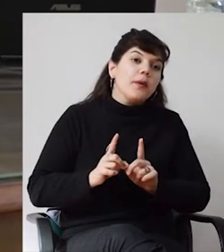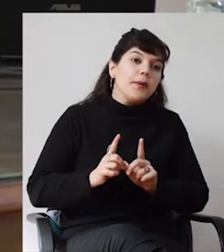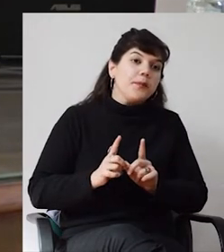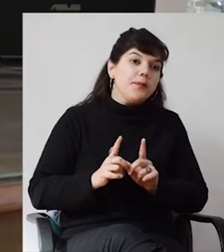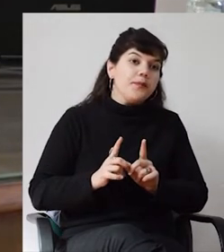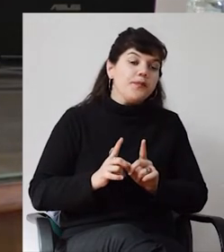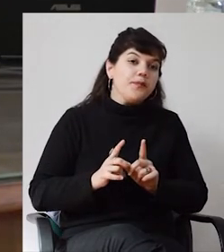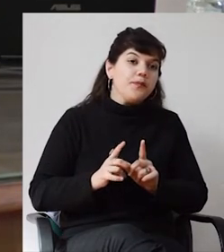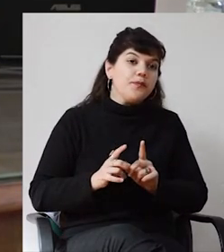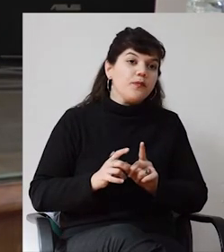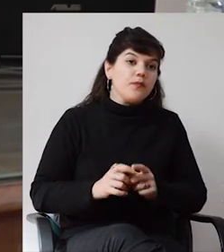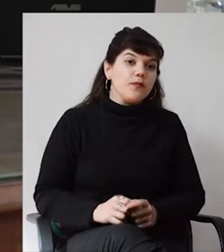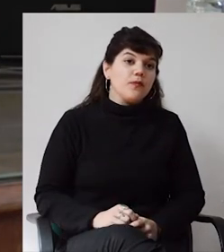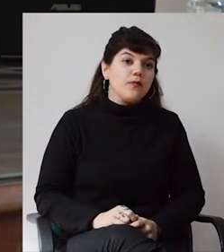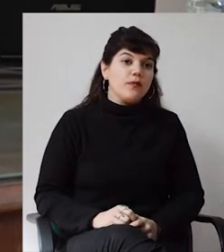tener